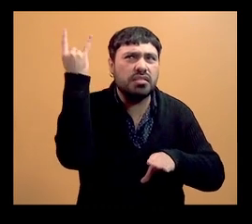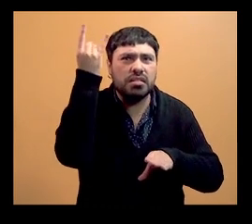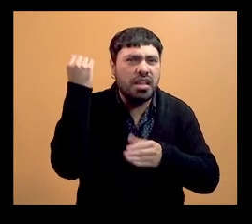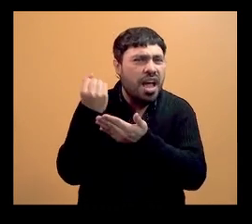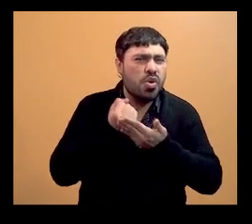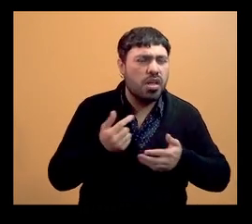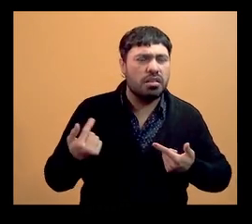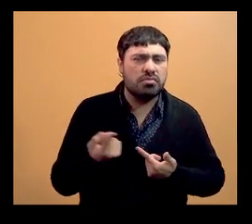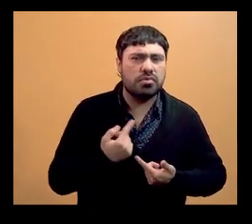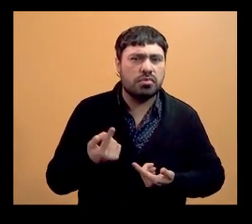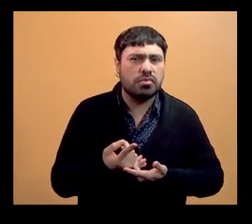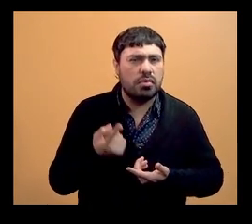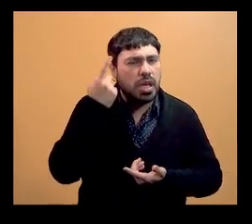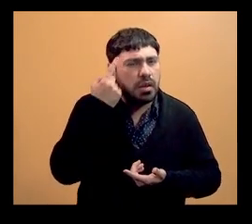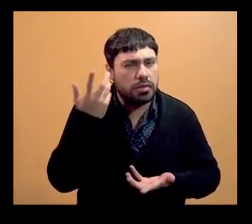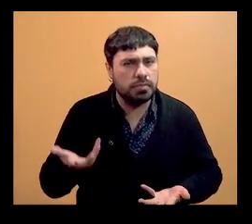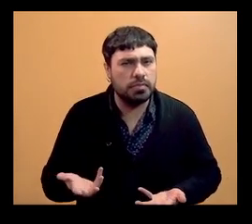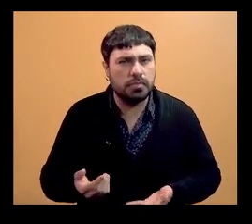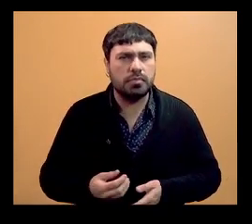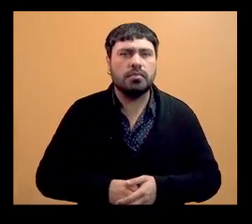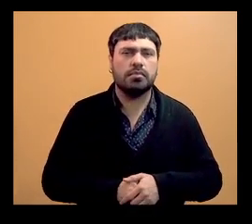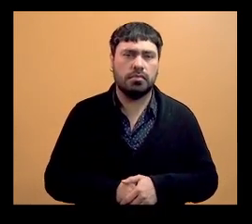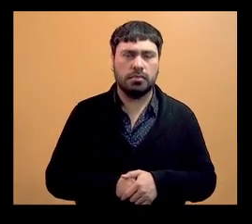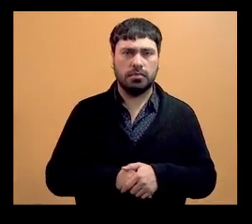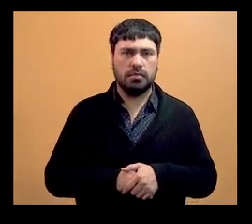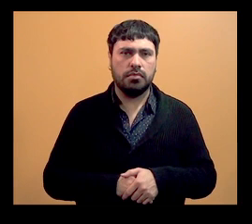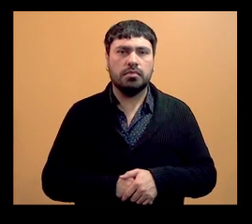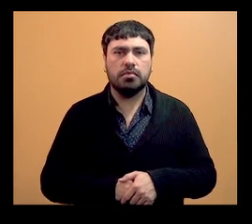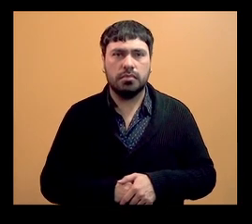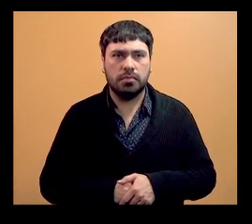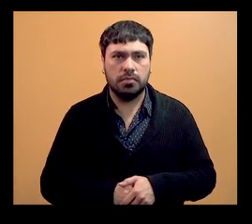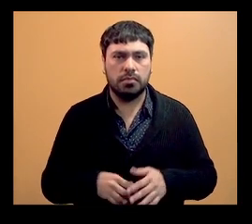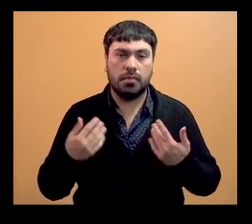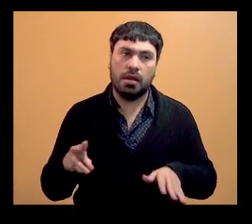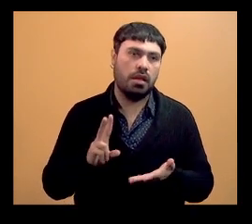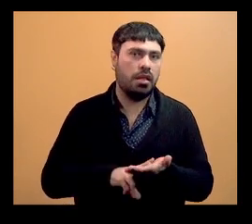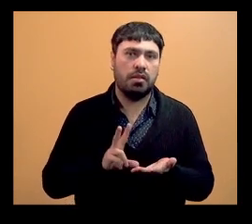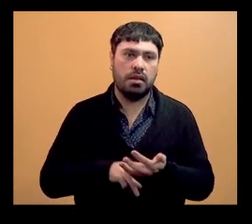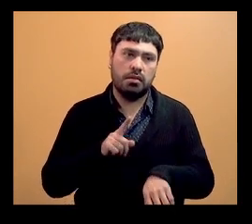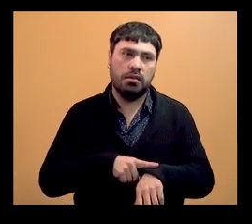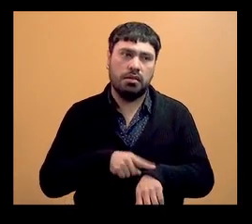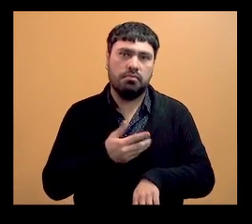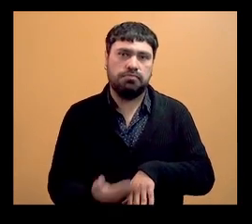hay alguna otra que me quieran hacer del público, haré mi mejor esfuerzo. Ya de verdad que estoy muy pasado con los minutos, así que